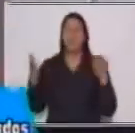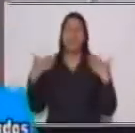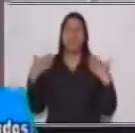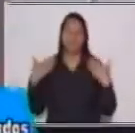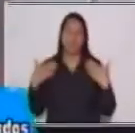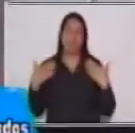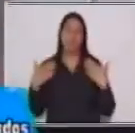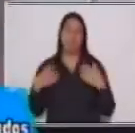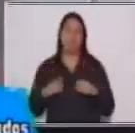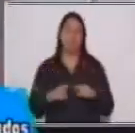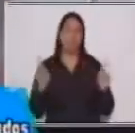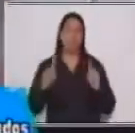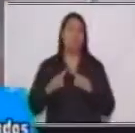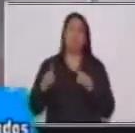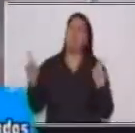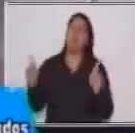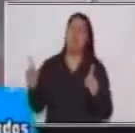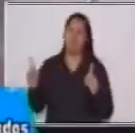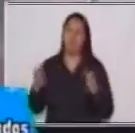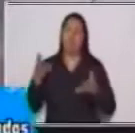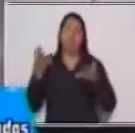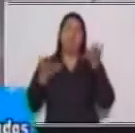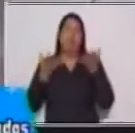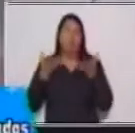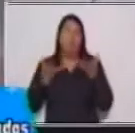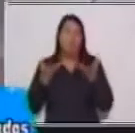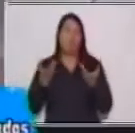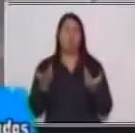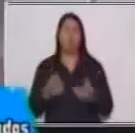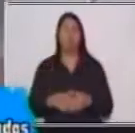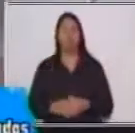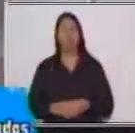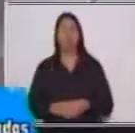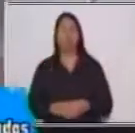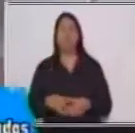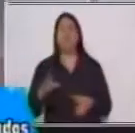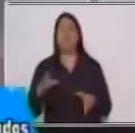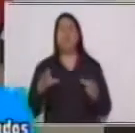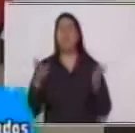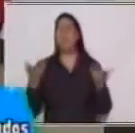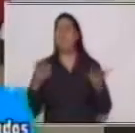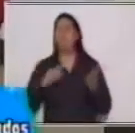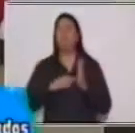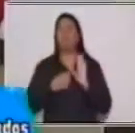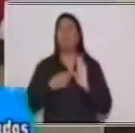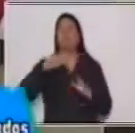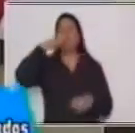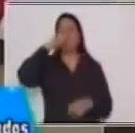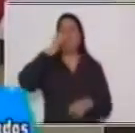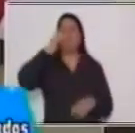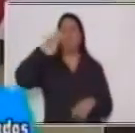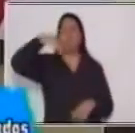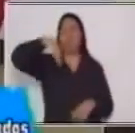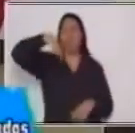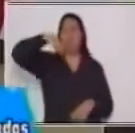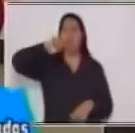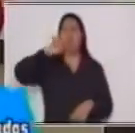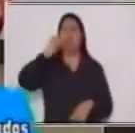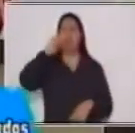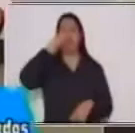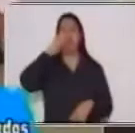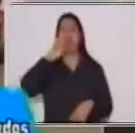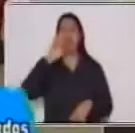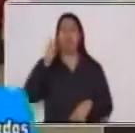Nos preguntamos. Temperatura es el grado o nivel térmico de un cuerpo o de la